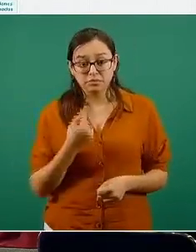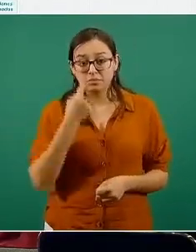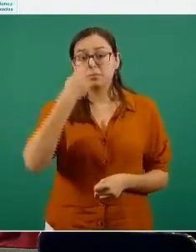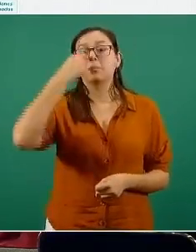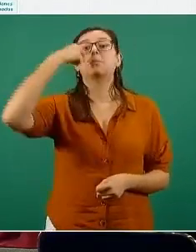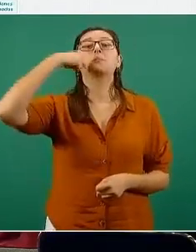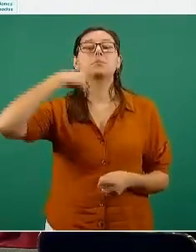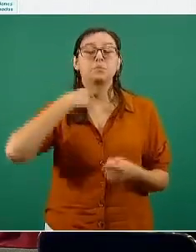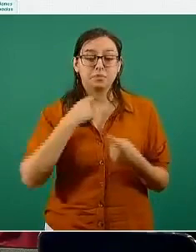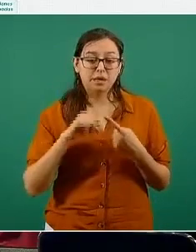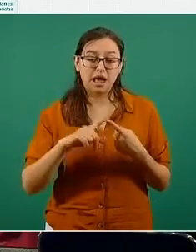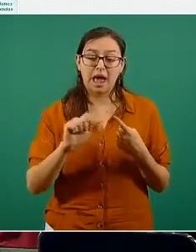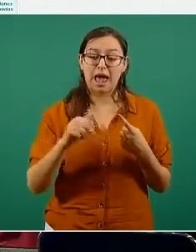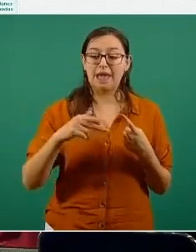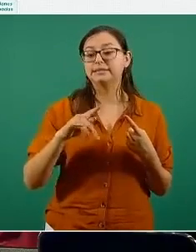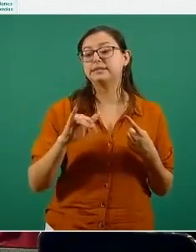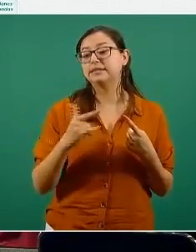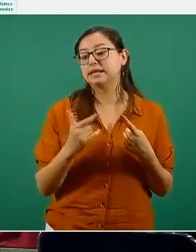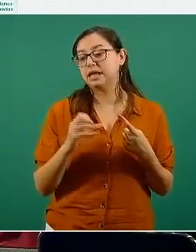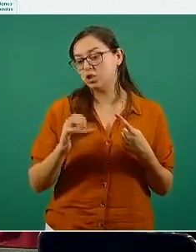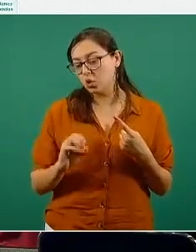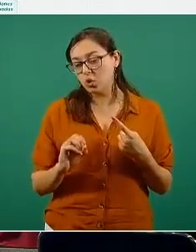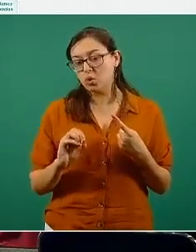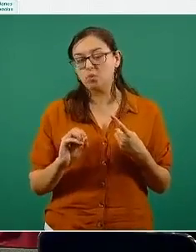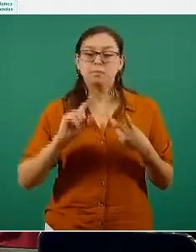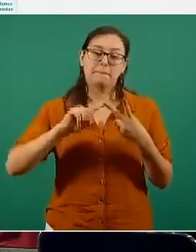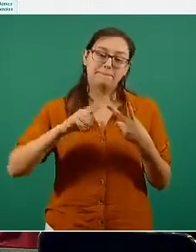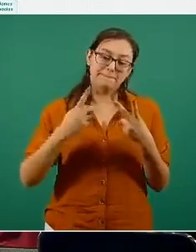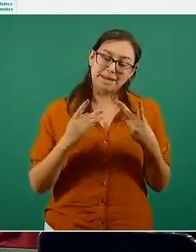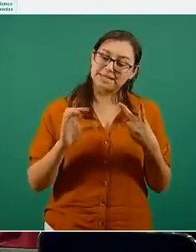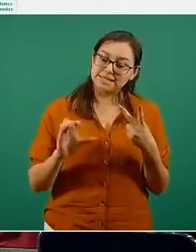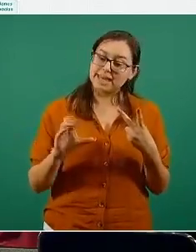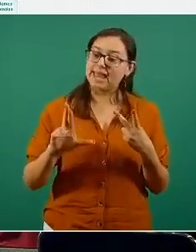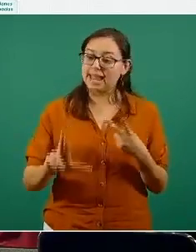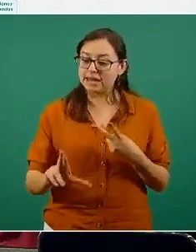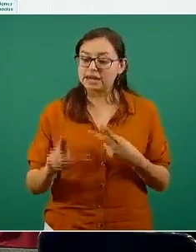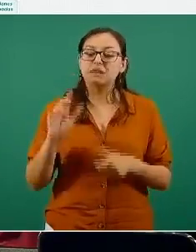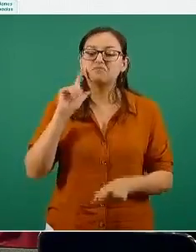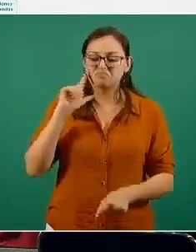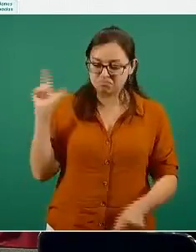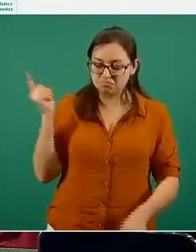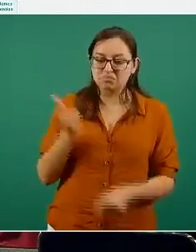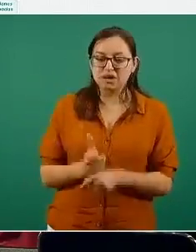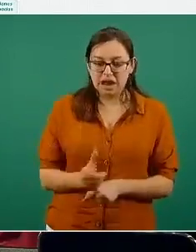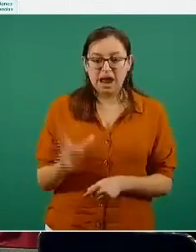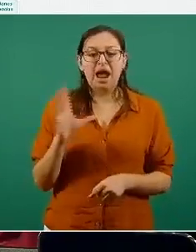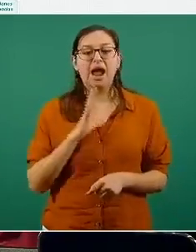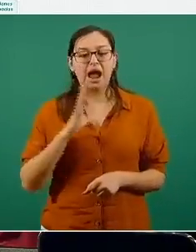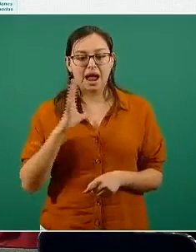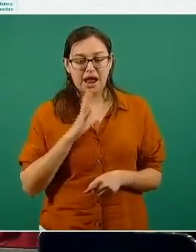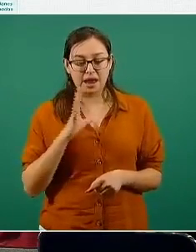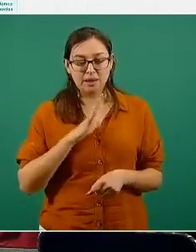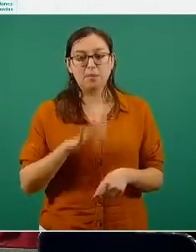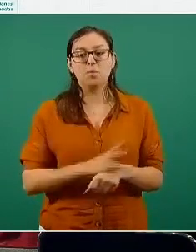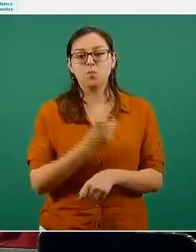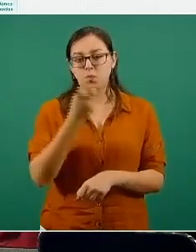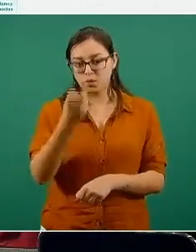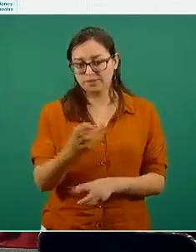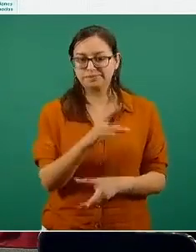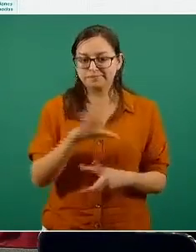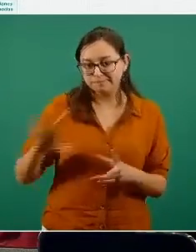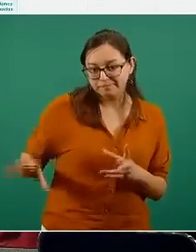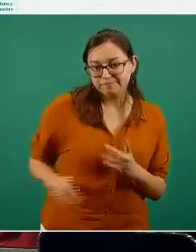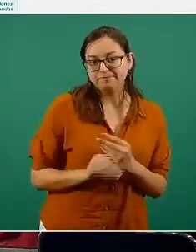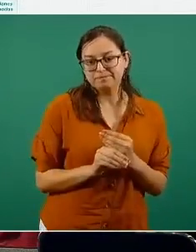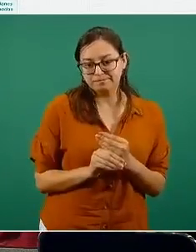prueba antigénica o en la prueba de PCR, se le detectó la presencia del virus SARS-CoV-2 y por lo tanto son el número